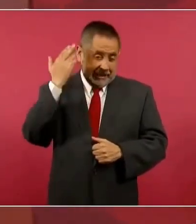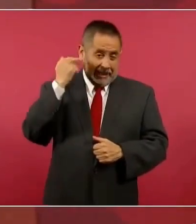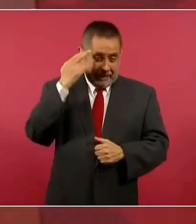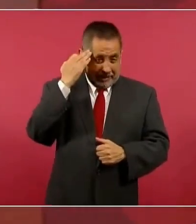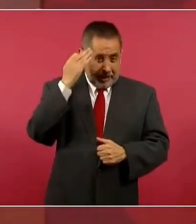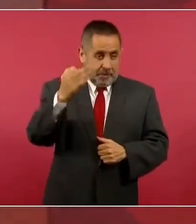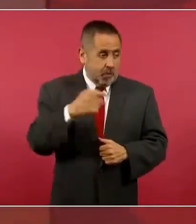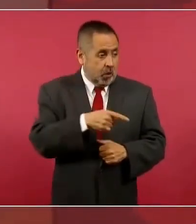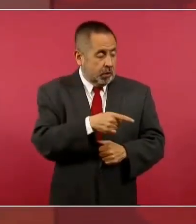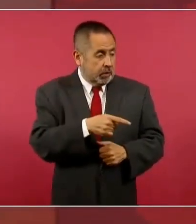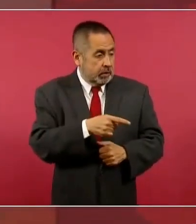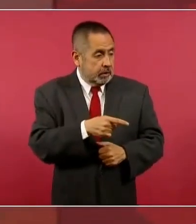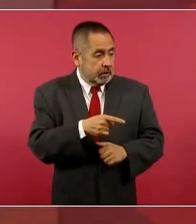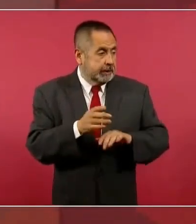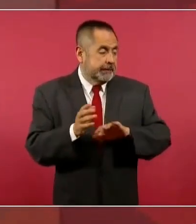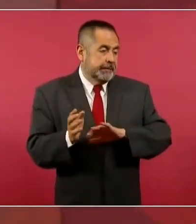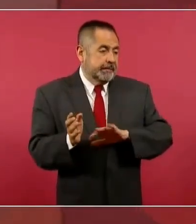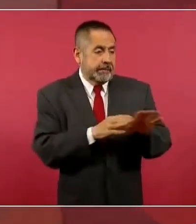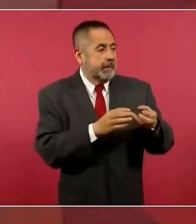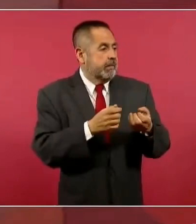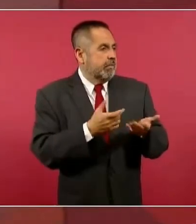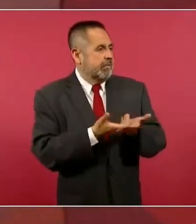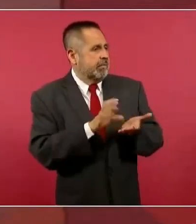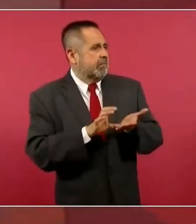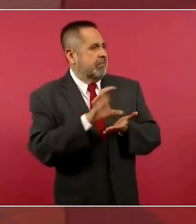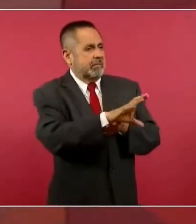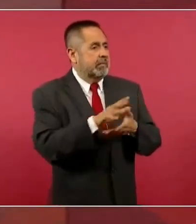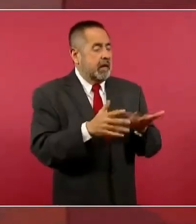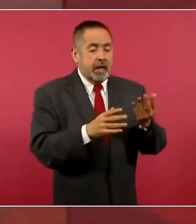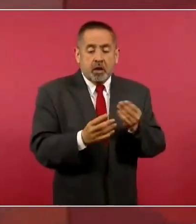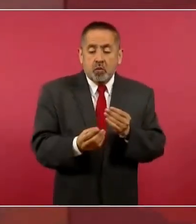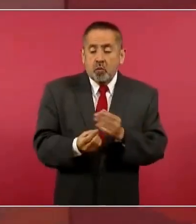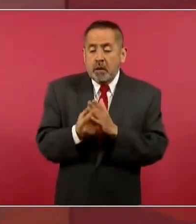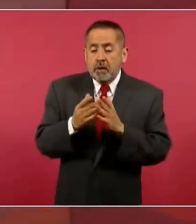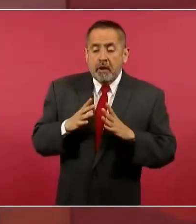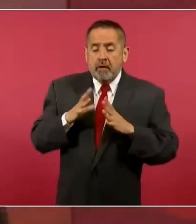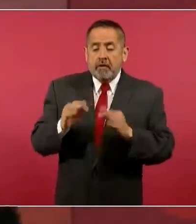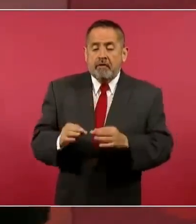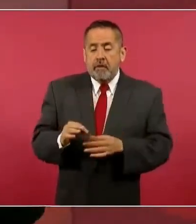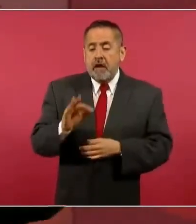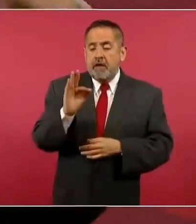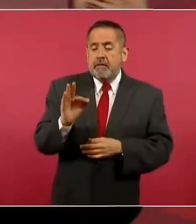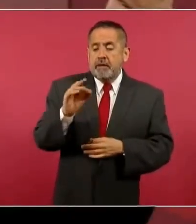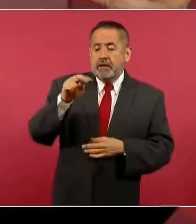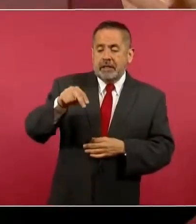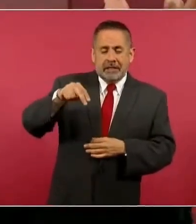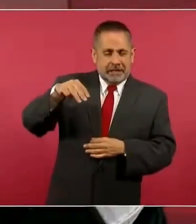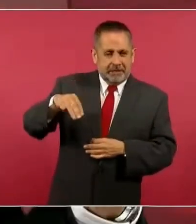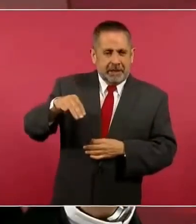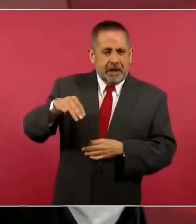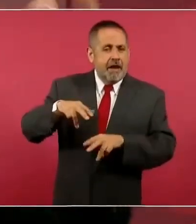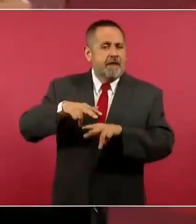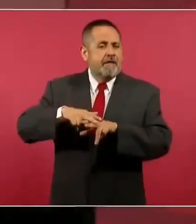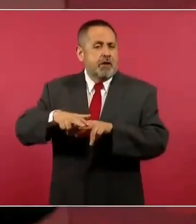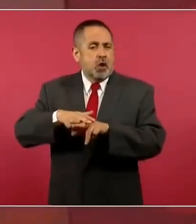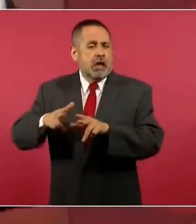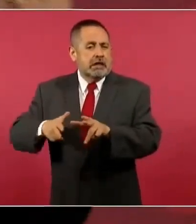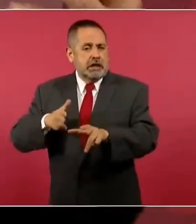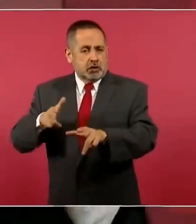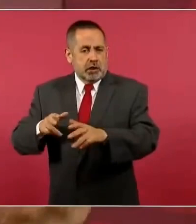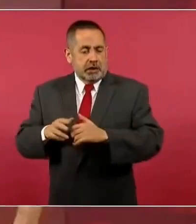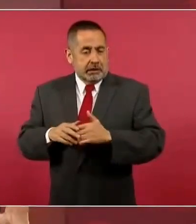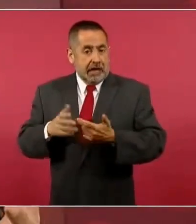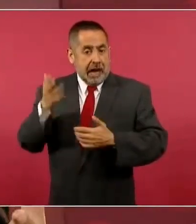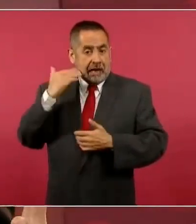ferrocarriles nacionales. a todas las compañías rescatadas, todas